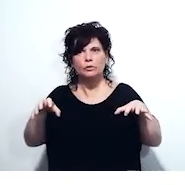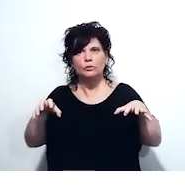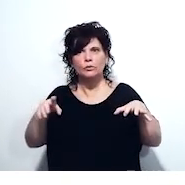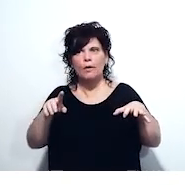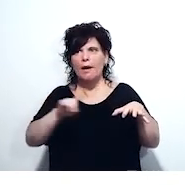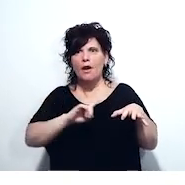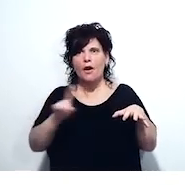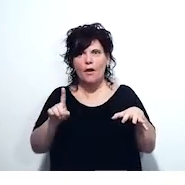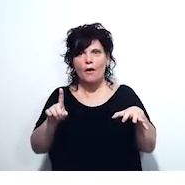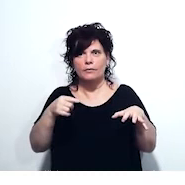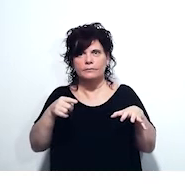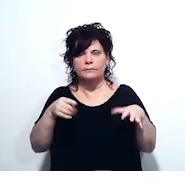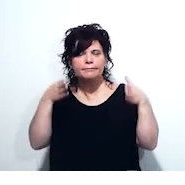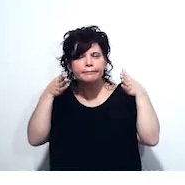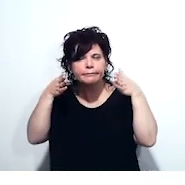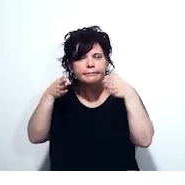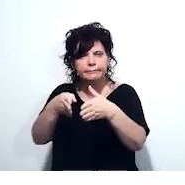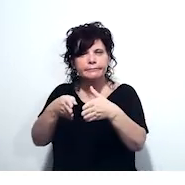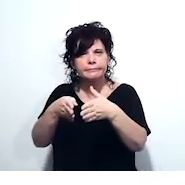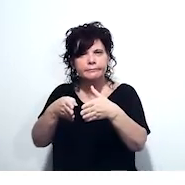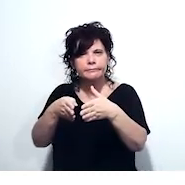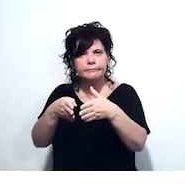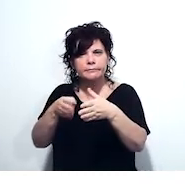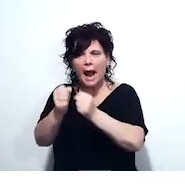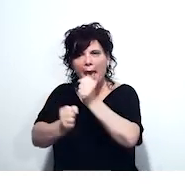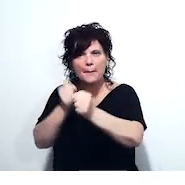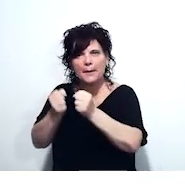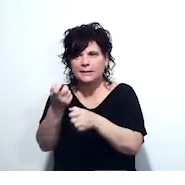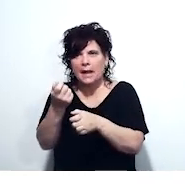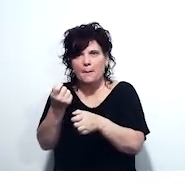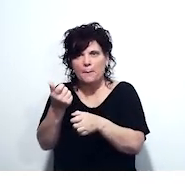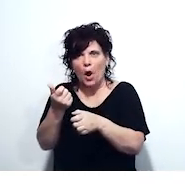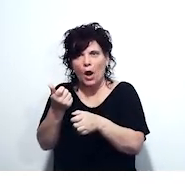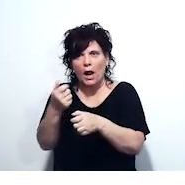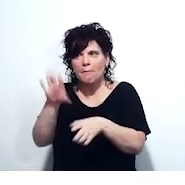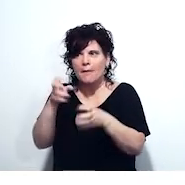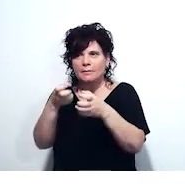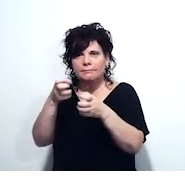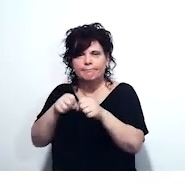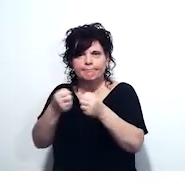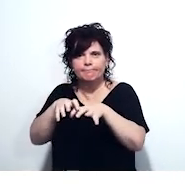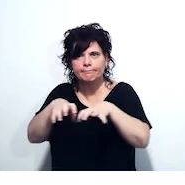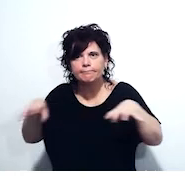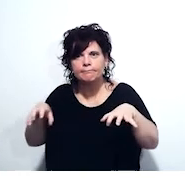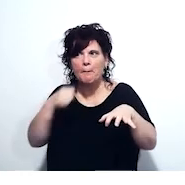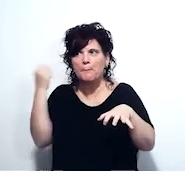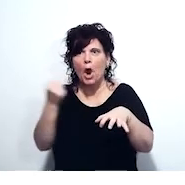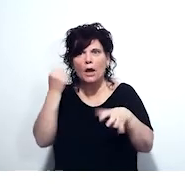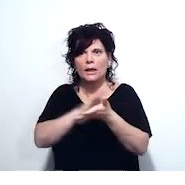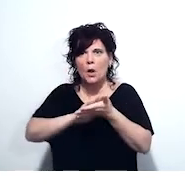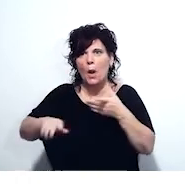espacio digital, que cada vez está más concentrado en pocas empresas y más fragmentado. Muy importante la nueva